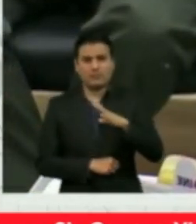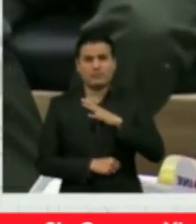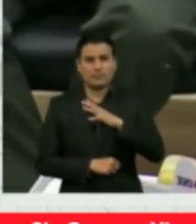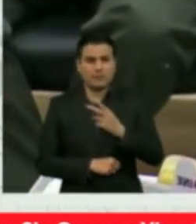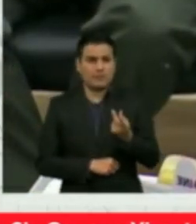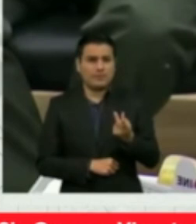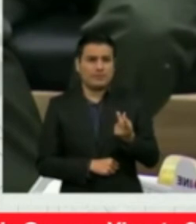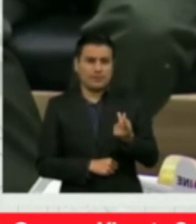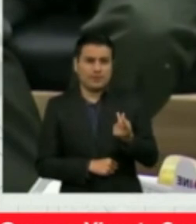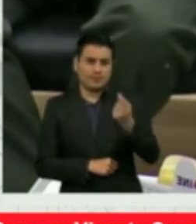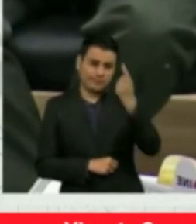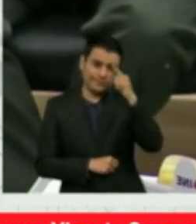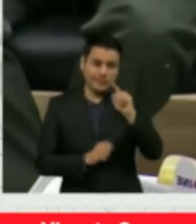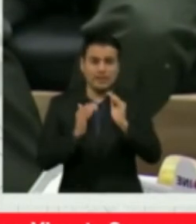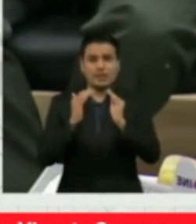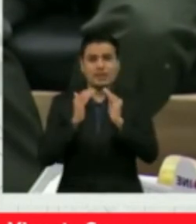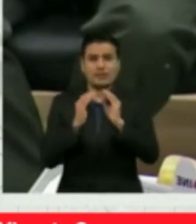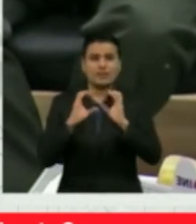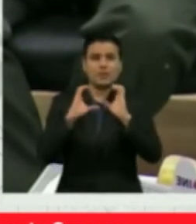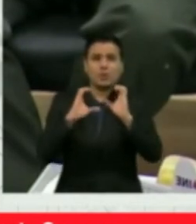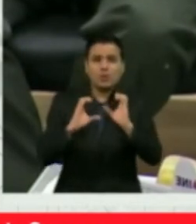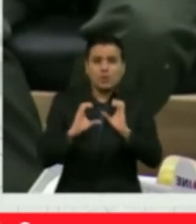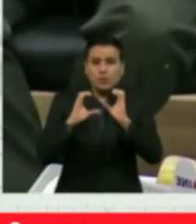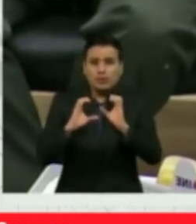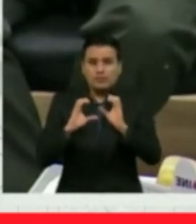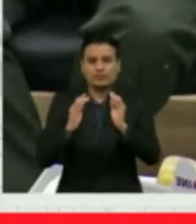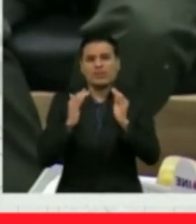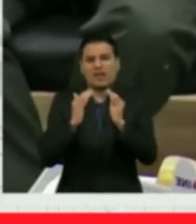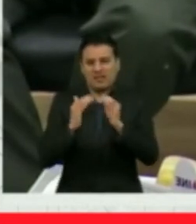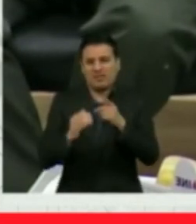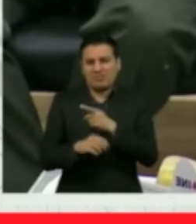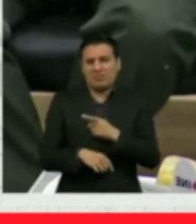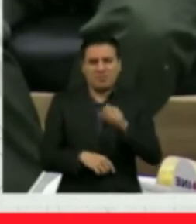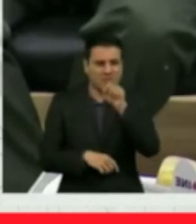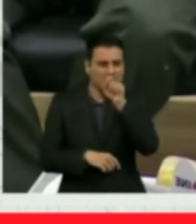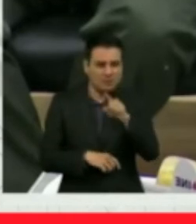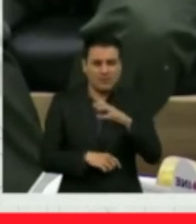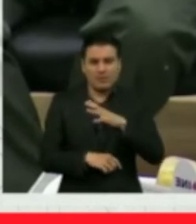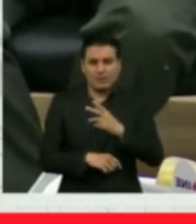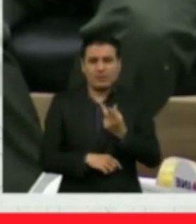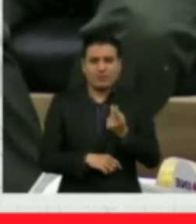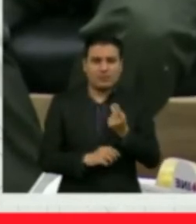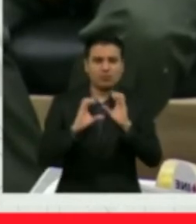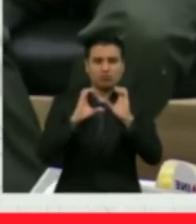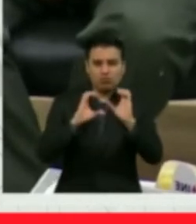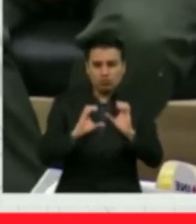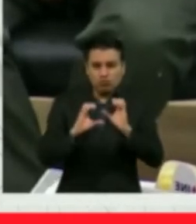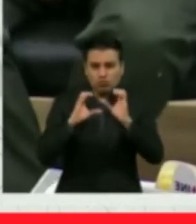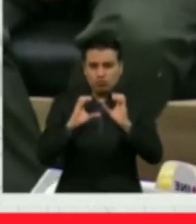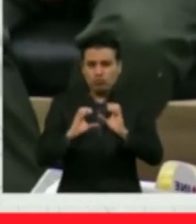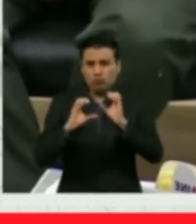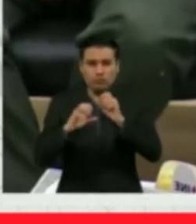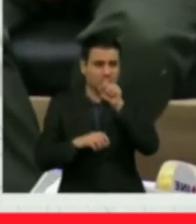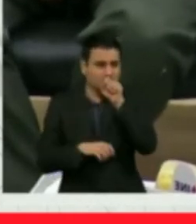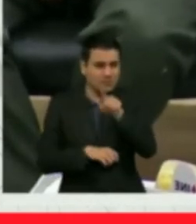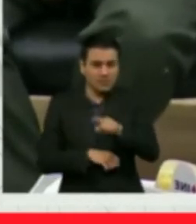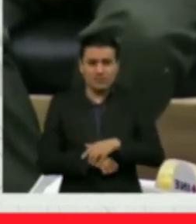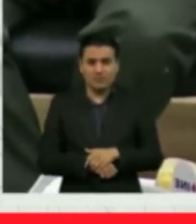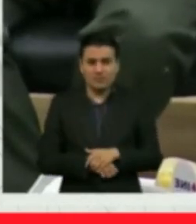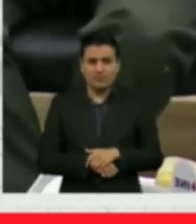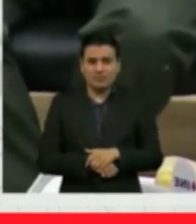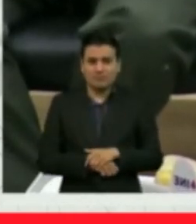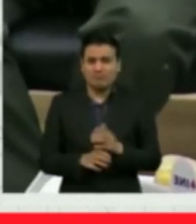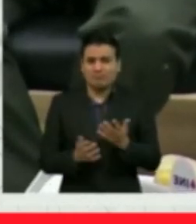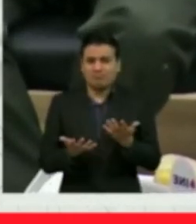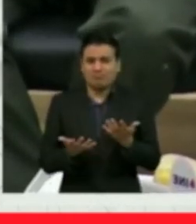casa y en las pobres también en las pobres también yo no puedo meterme en la